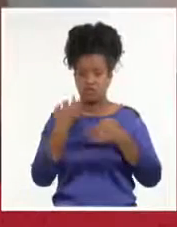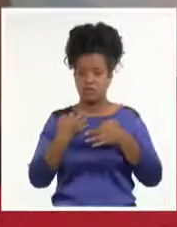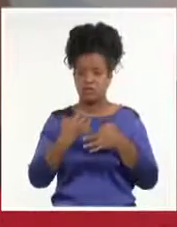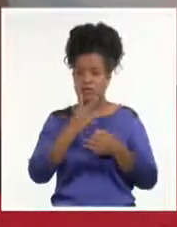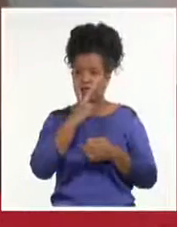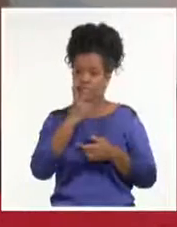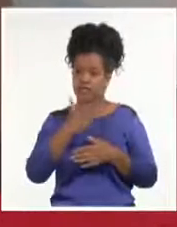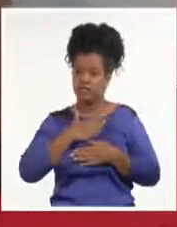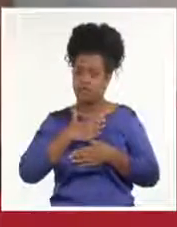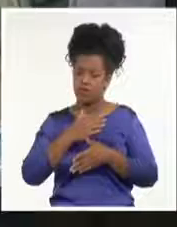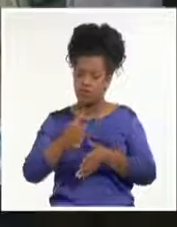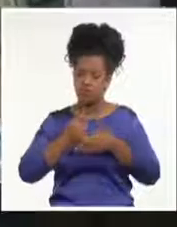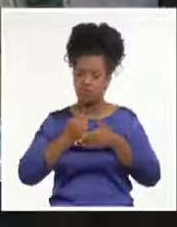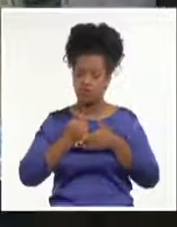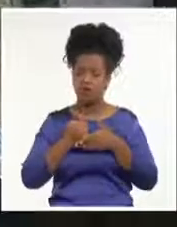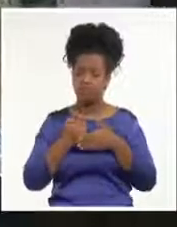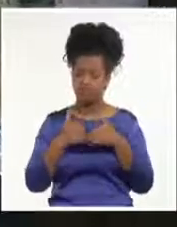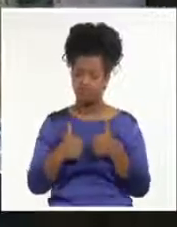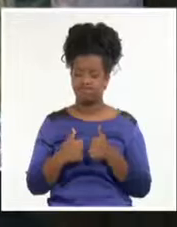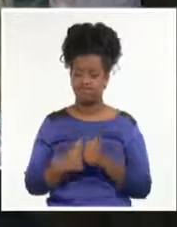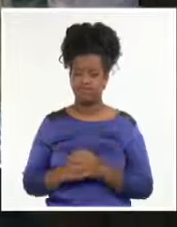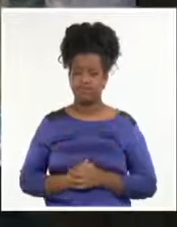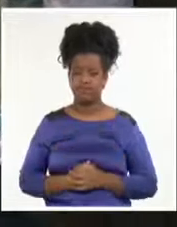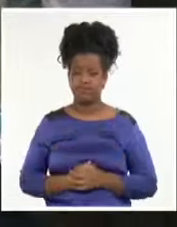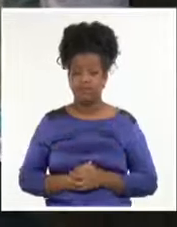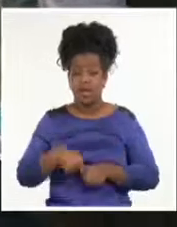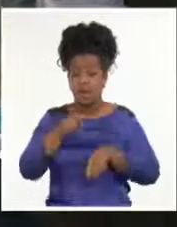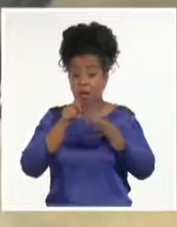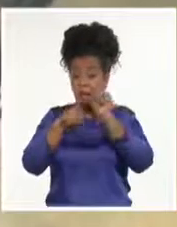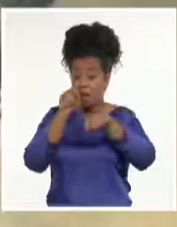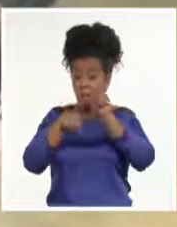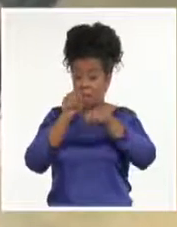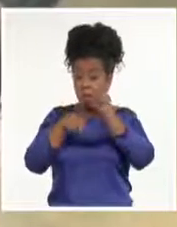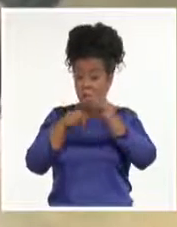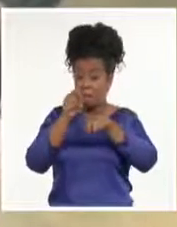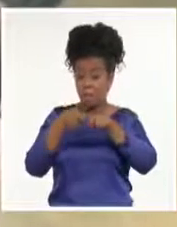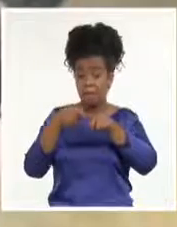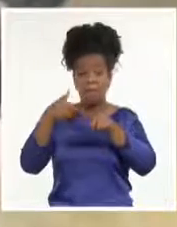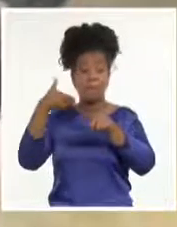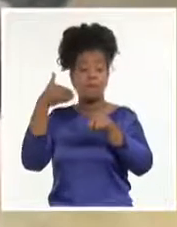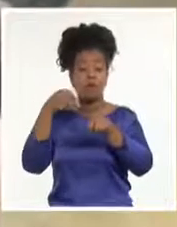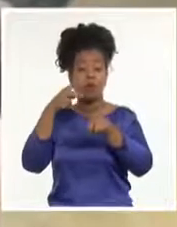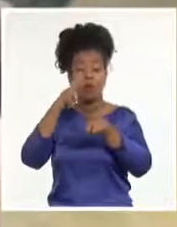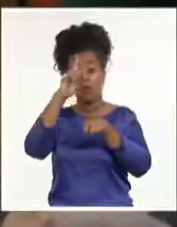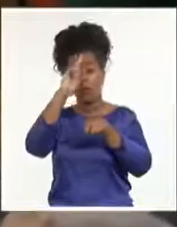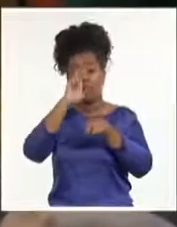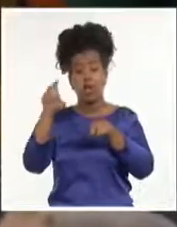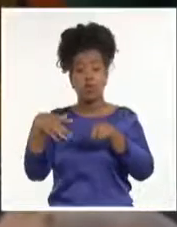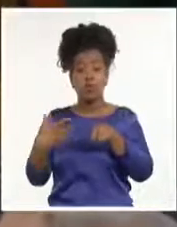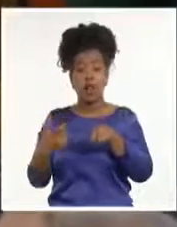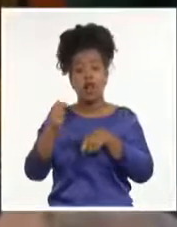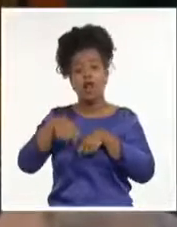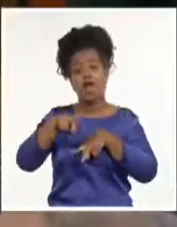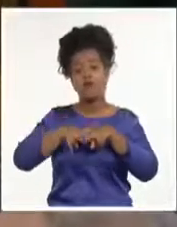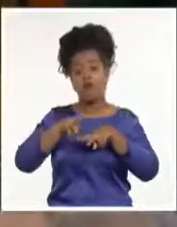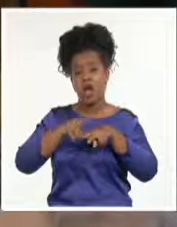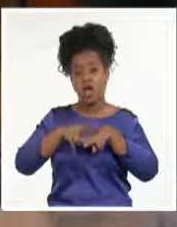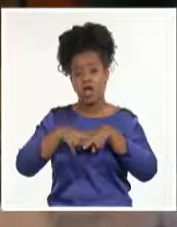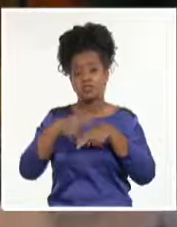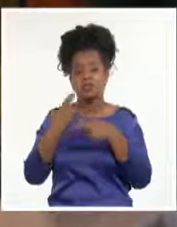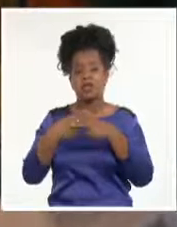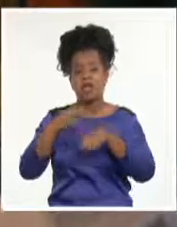sido muy generosos conmigo. Este tipo de cirugía se realizaba en el Hospital Hermanos Almejeiras en La Habana y por